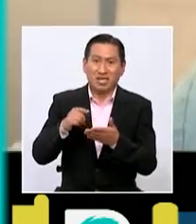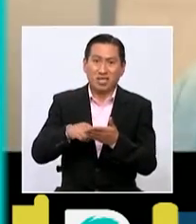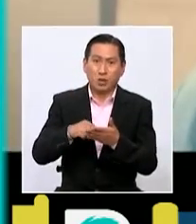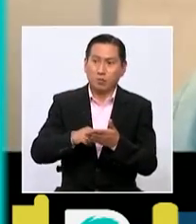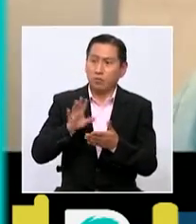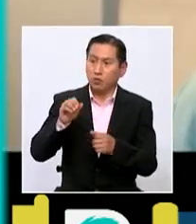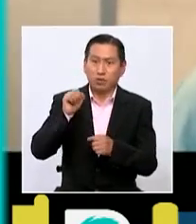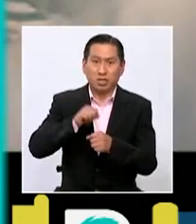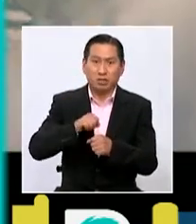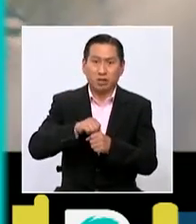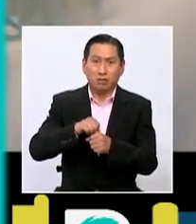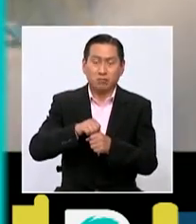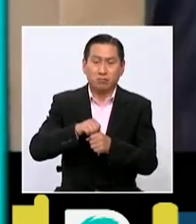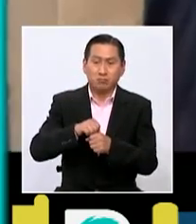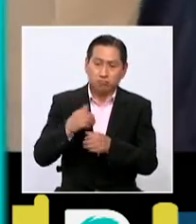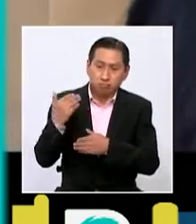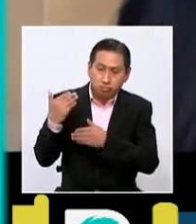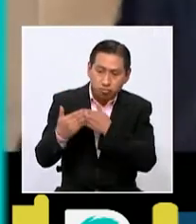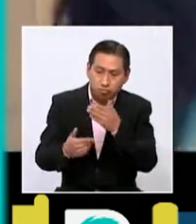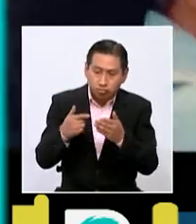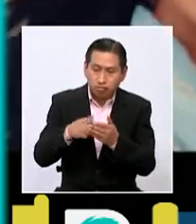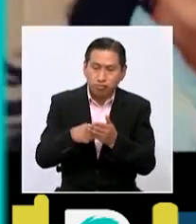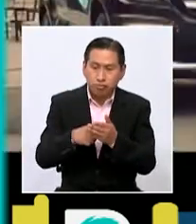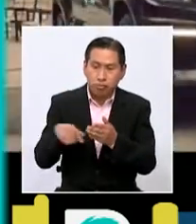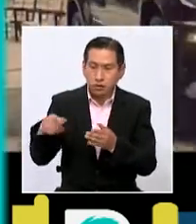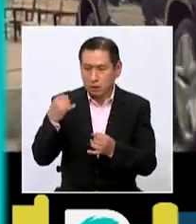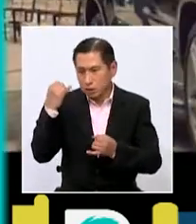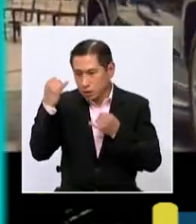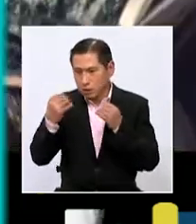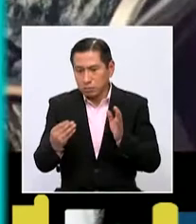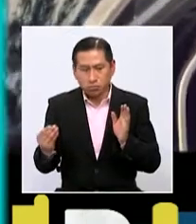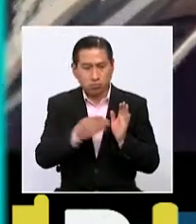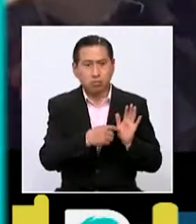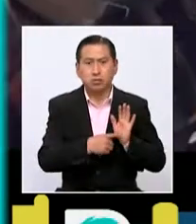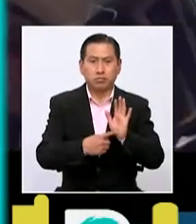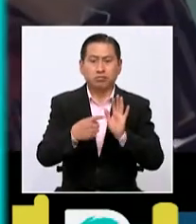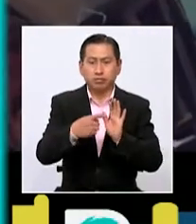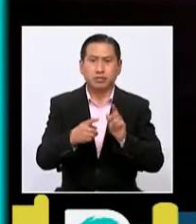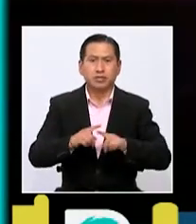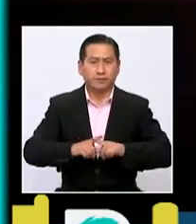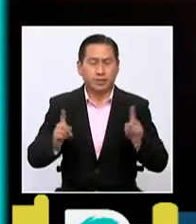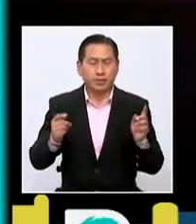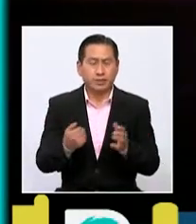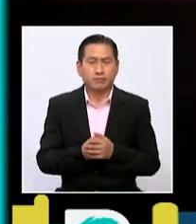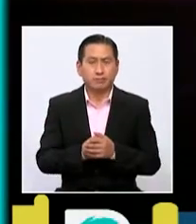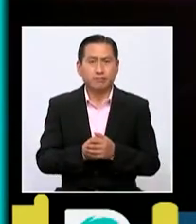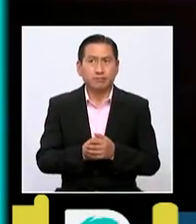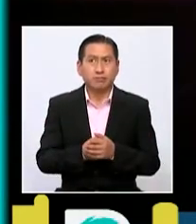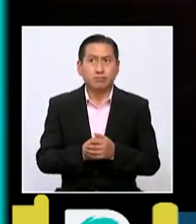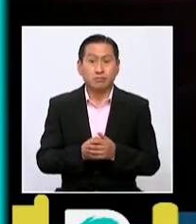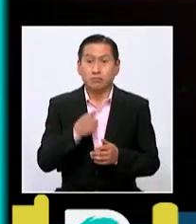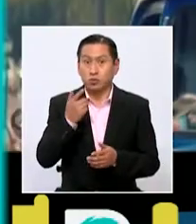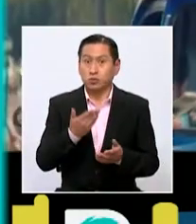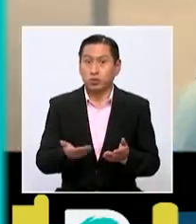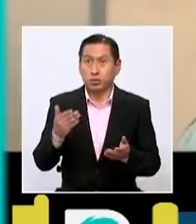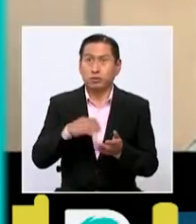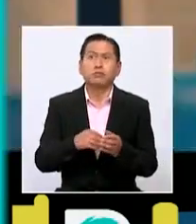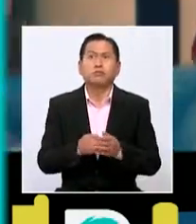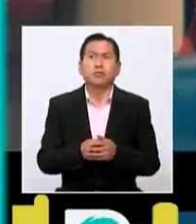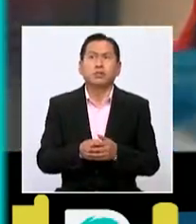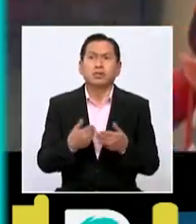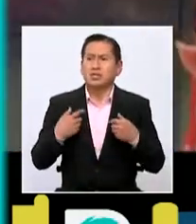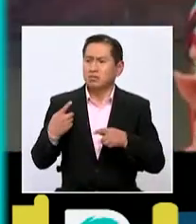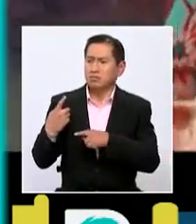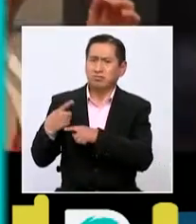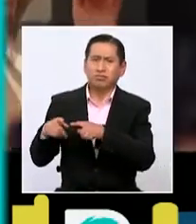trabajo de desarrollo uh-huh. para plasmarlo dentro de la obra. Uh-huh. Y vuelvo y te repito, ahí en cada cosa que ves